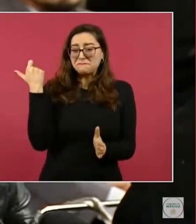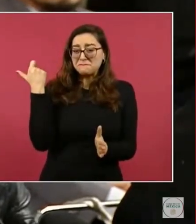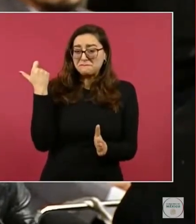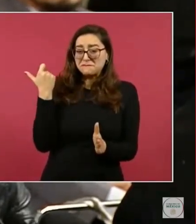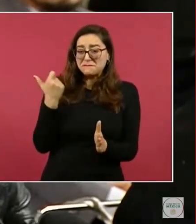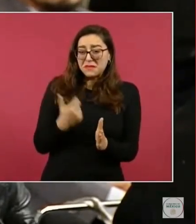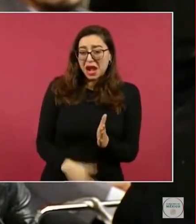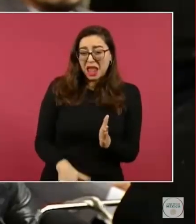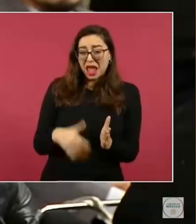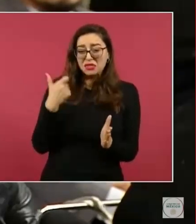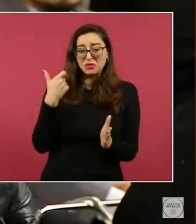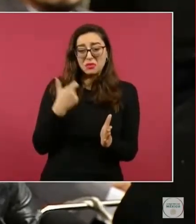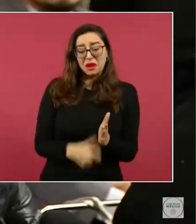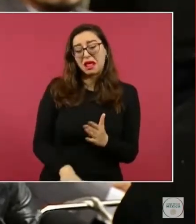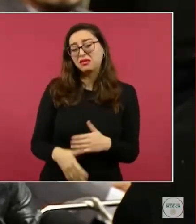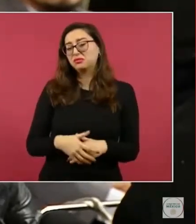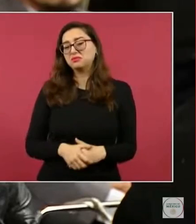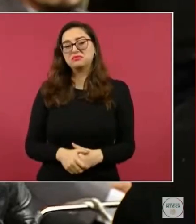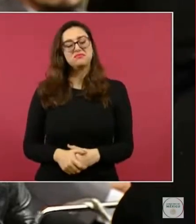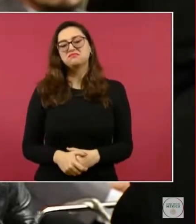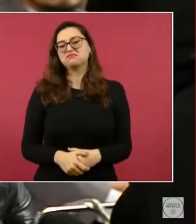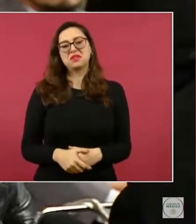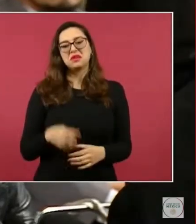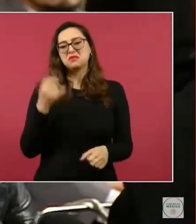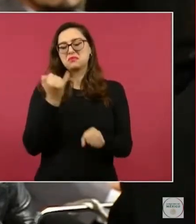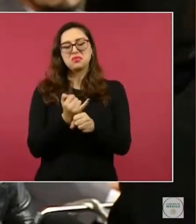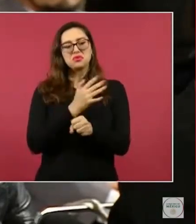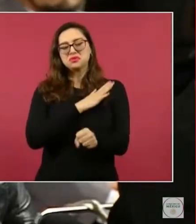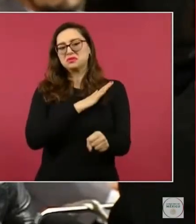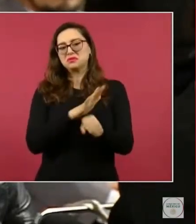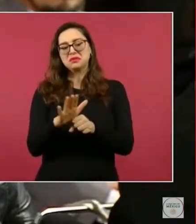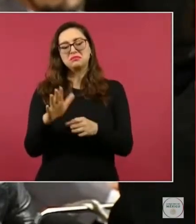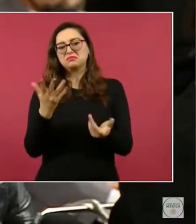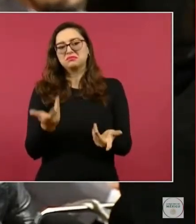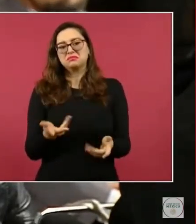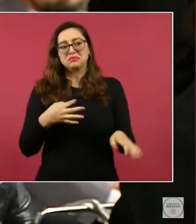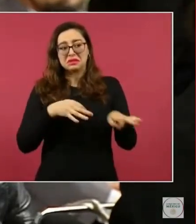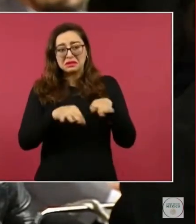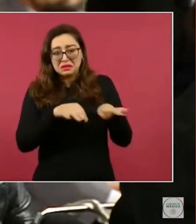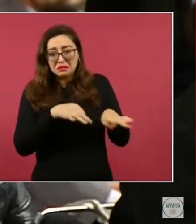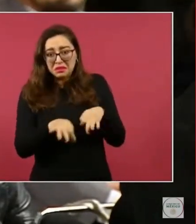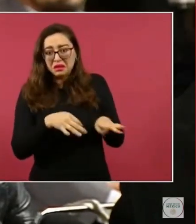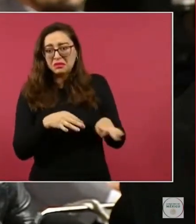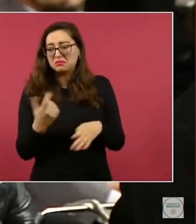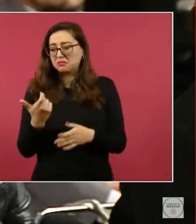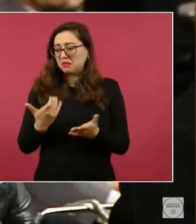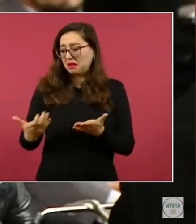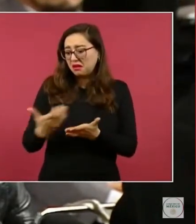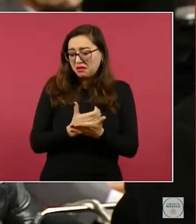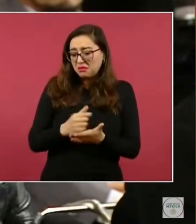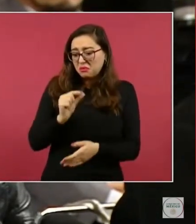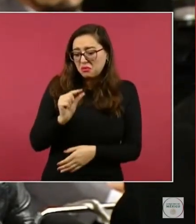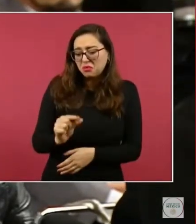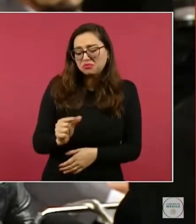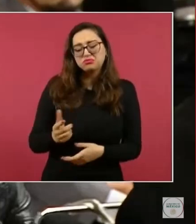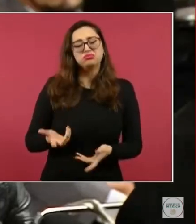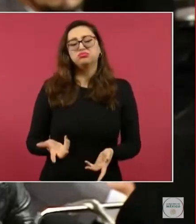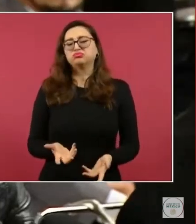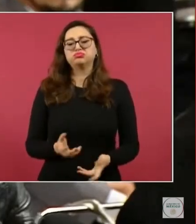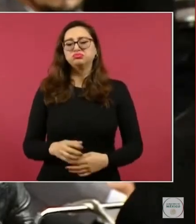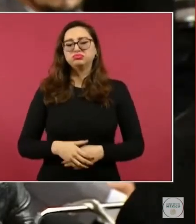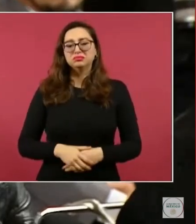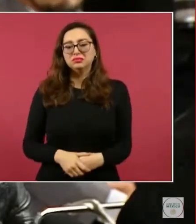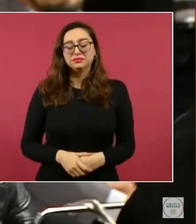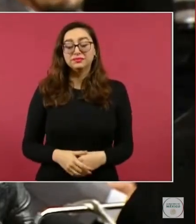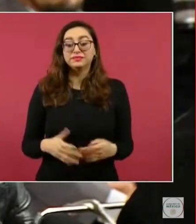como siempre golpeando al sector de los trabajadores. La pregunta sería, presidente, ¿cómo se va a garantizar que las empresas